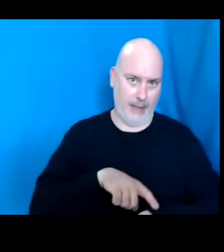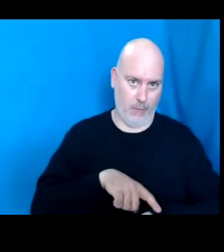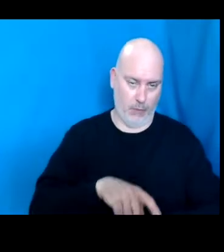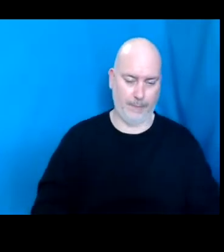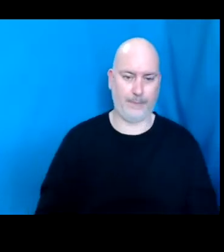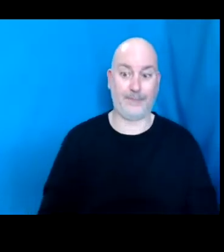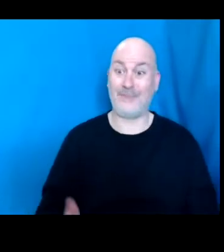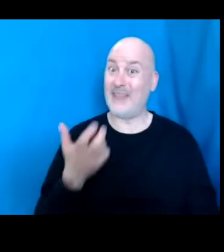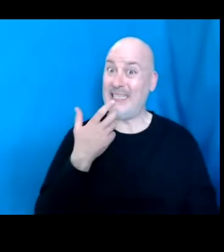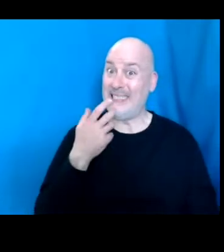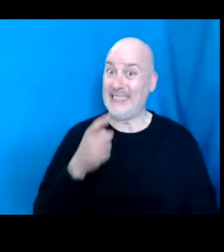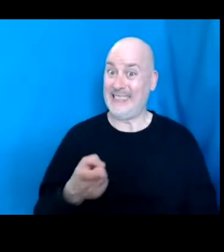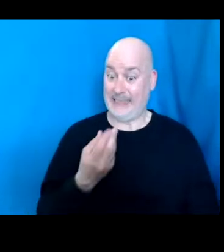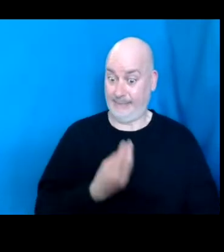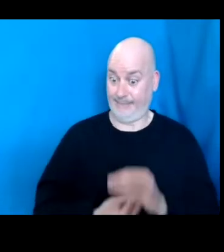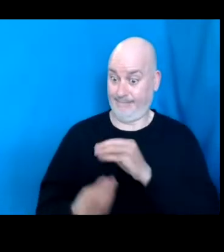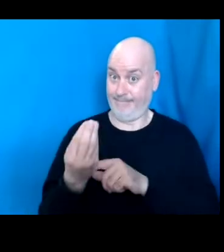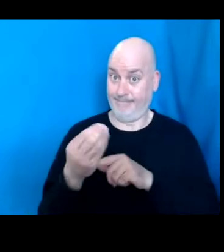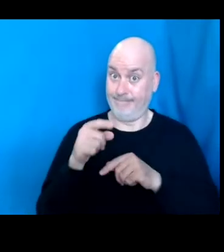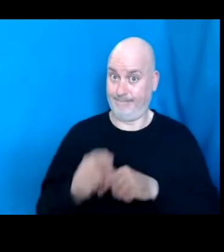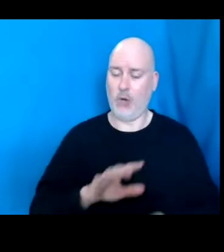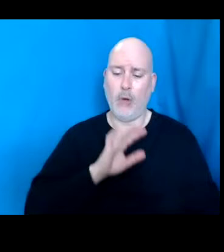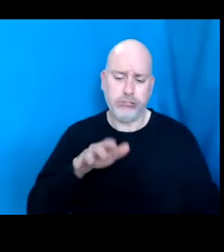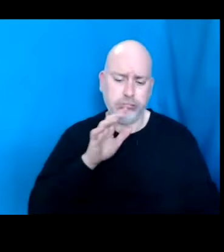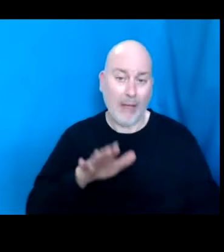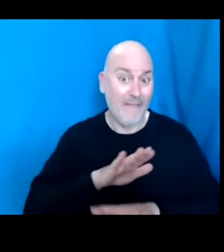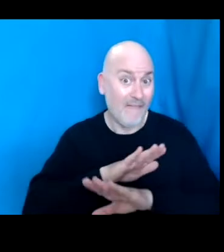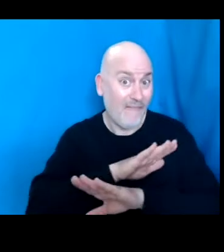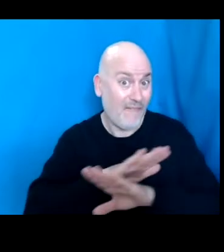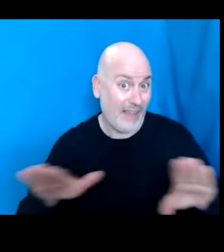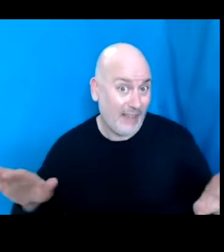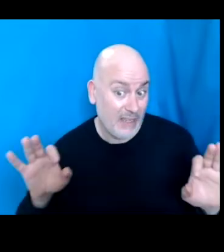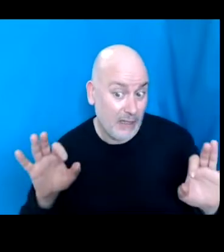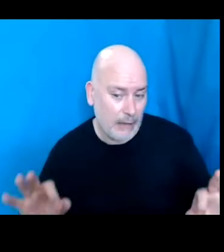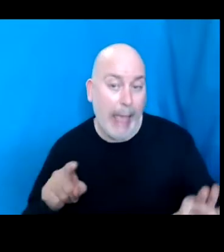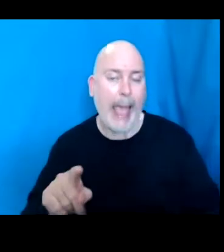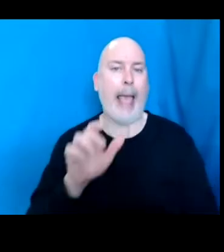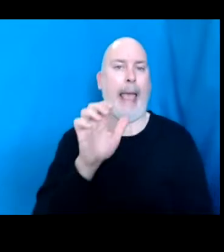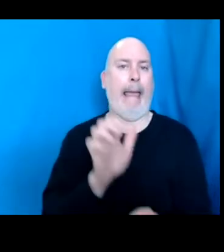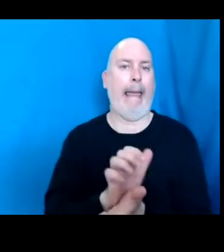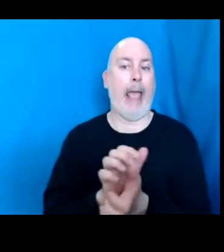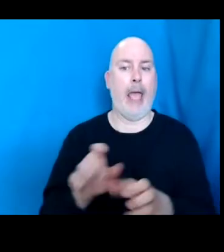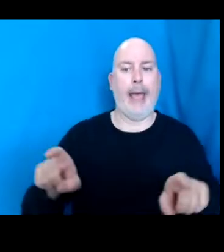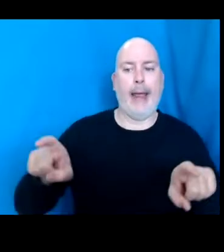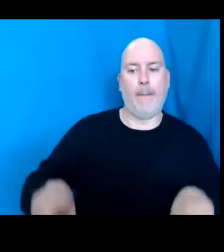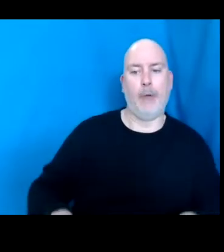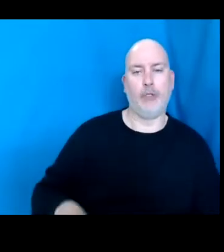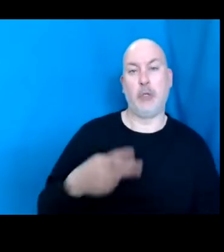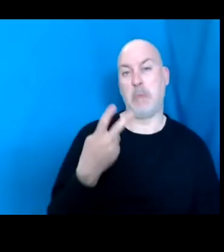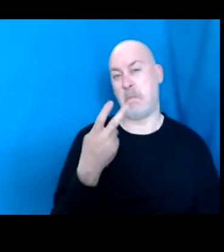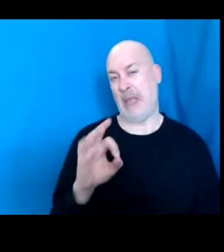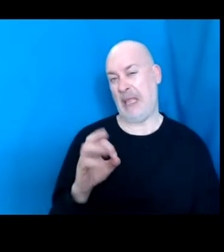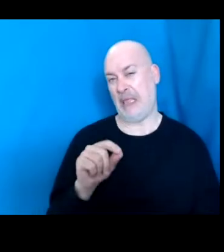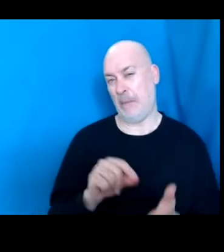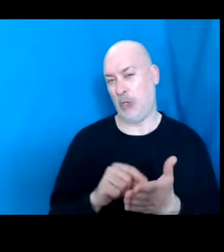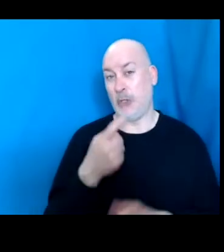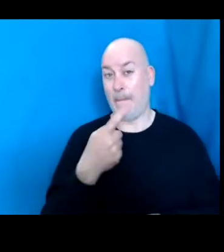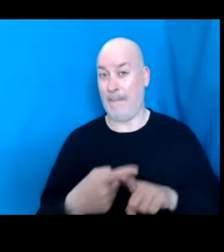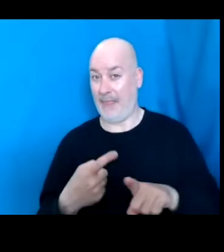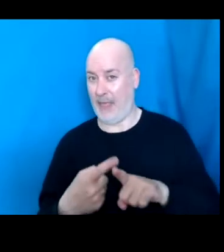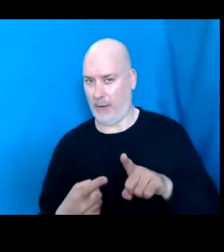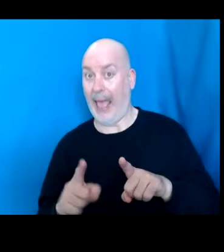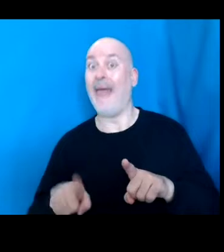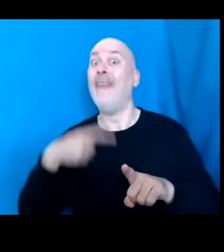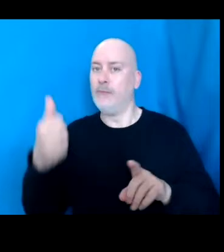el niño acabe de vomitar en este instante, lo tenemos que dejar en reposo unos 20-30 minutos antes de empezar